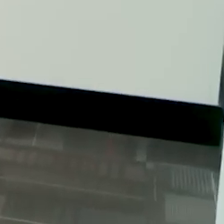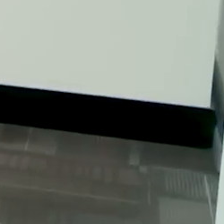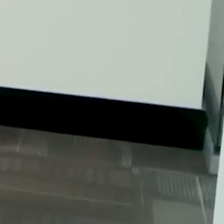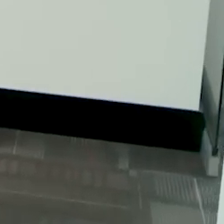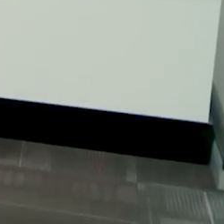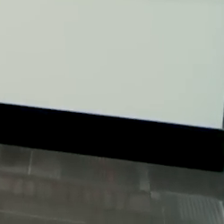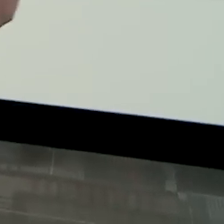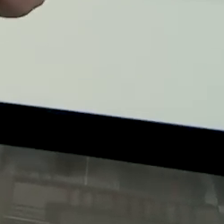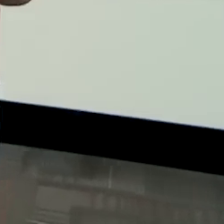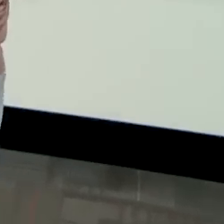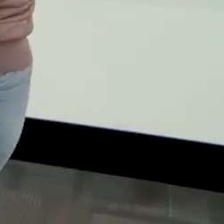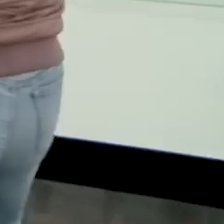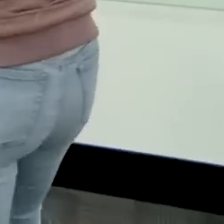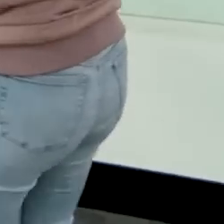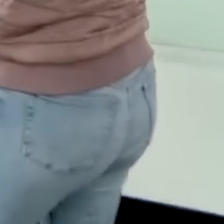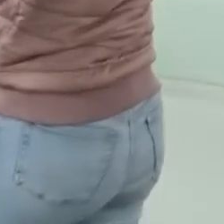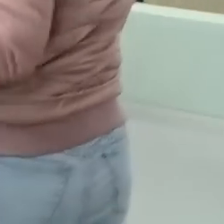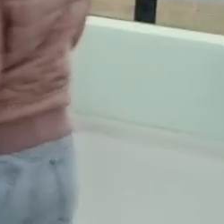vuelva costumbre.